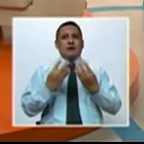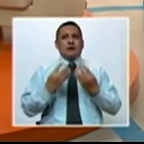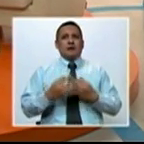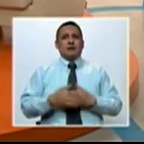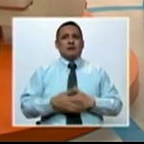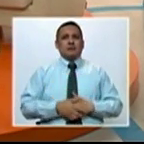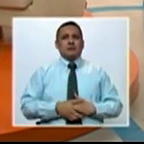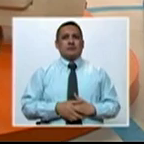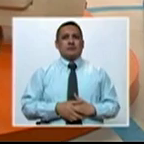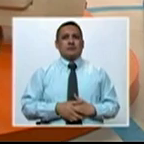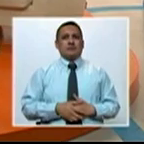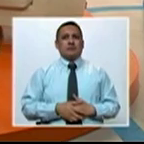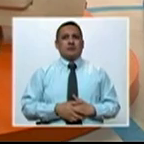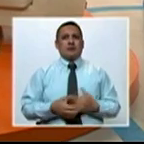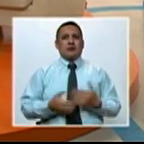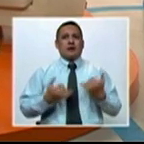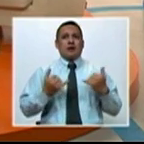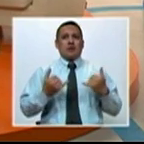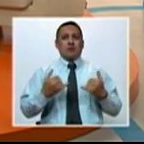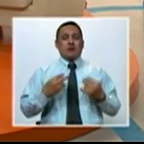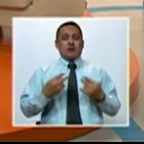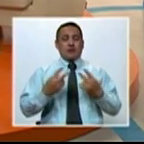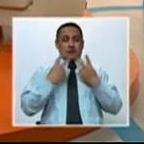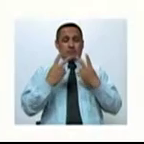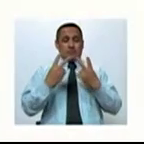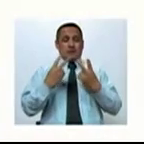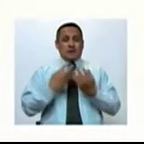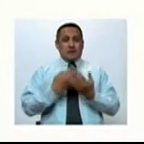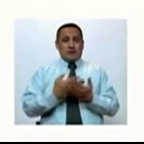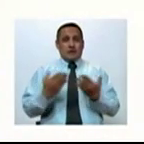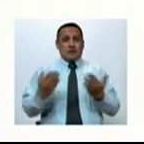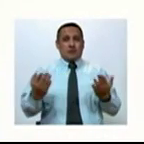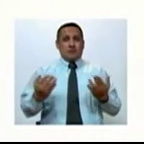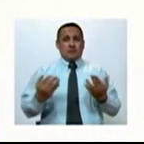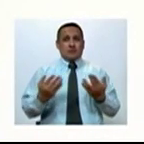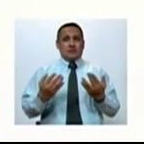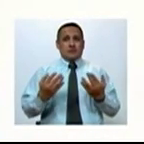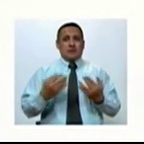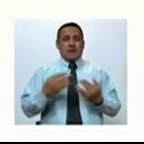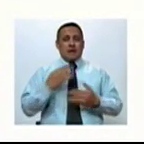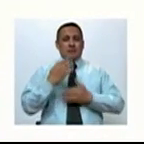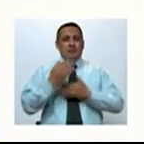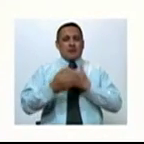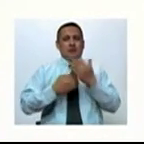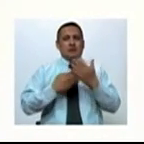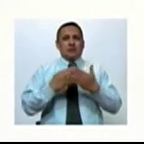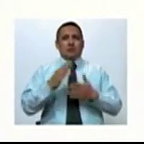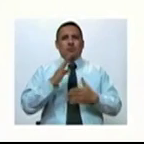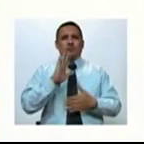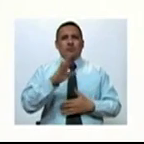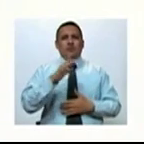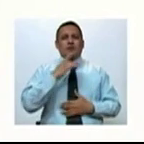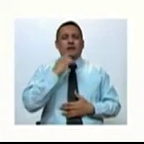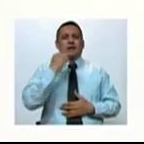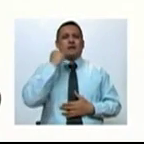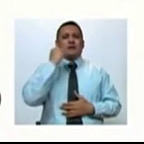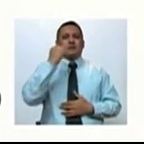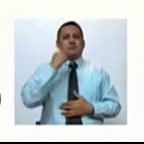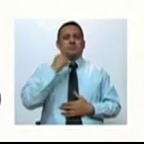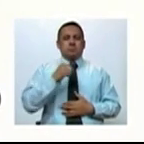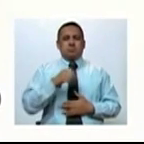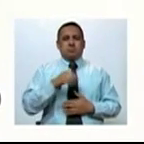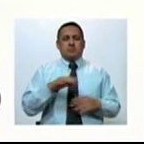días. Sí, el asunto tiene que ver también con un derecho que está